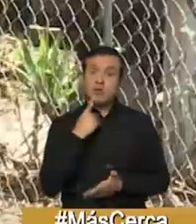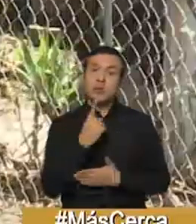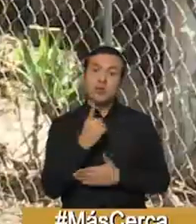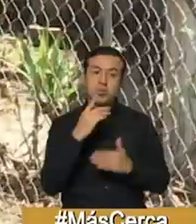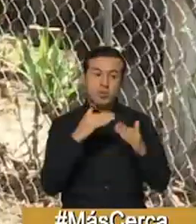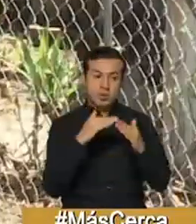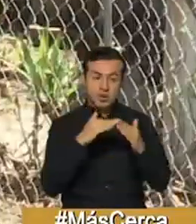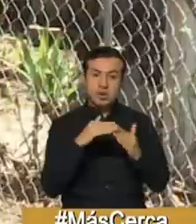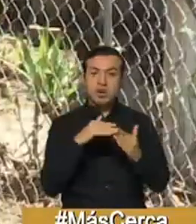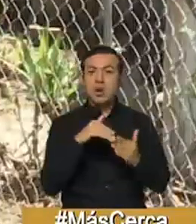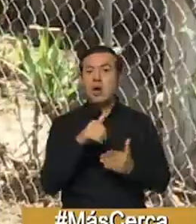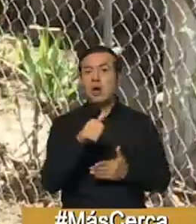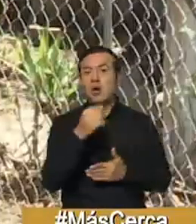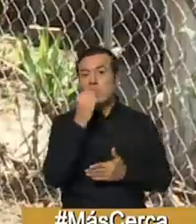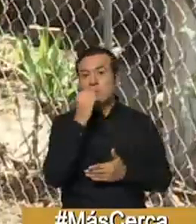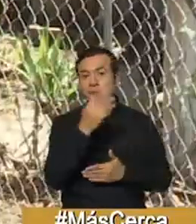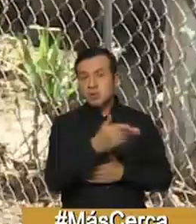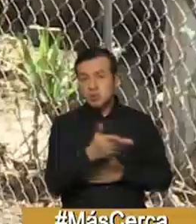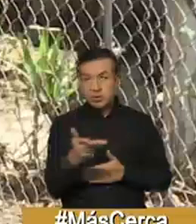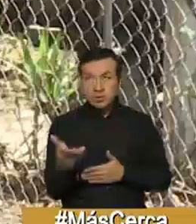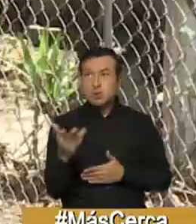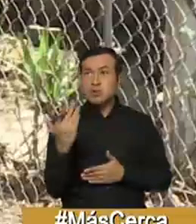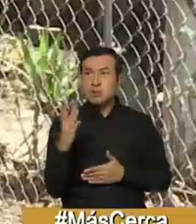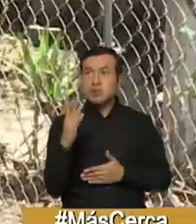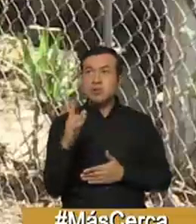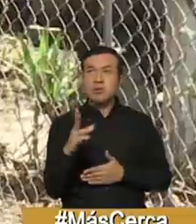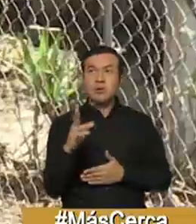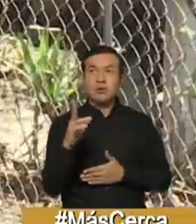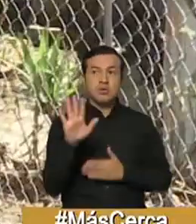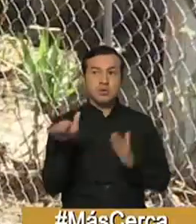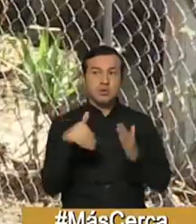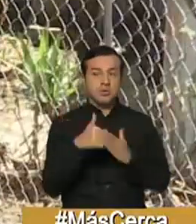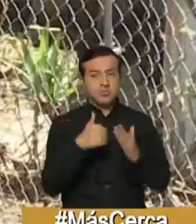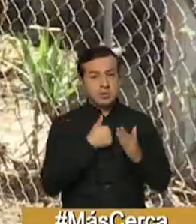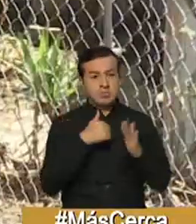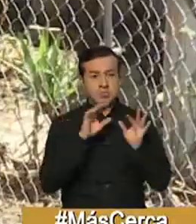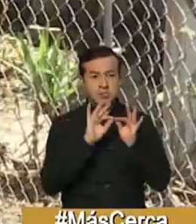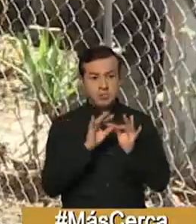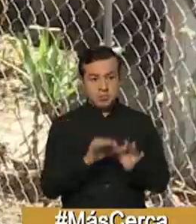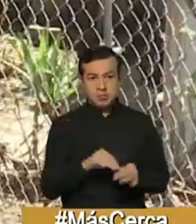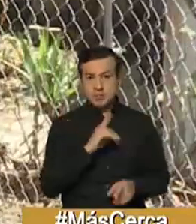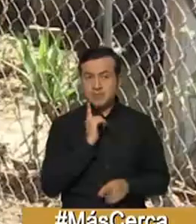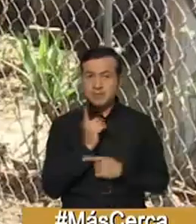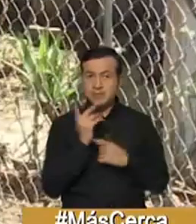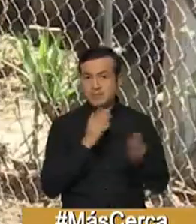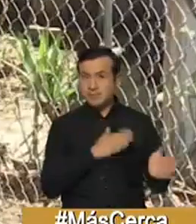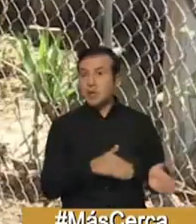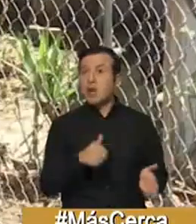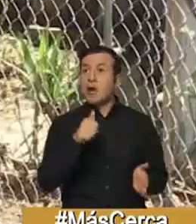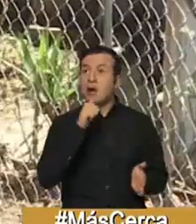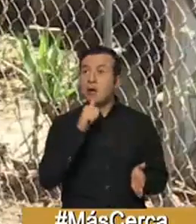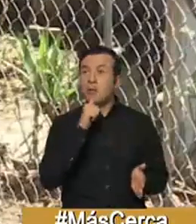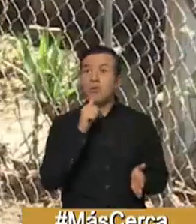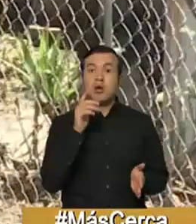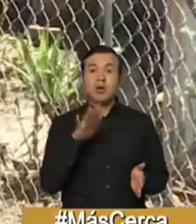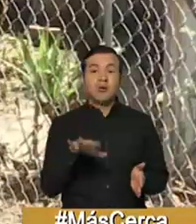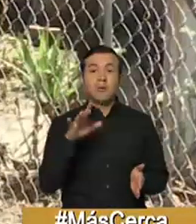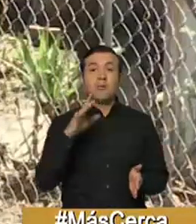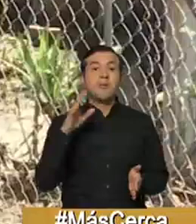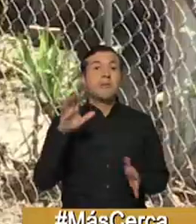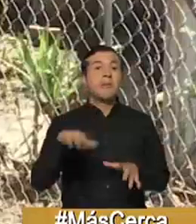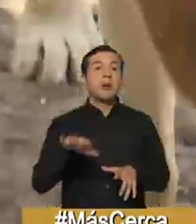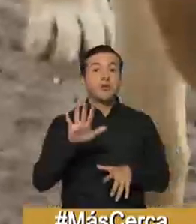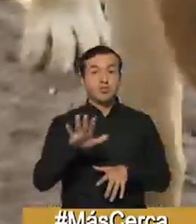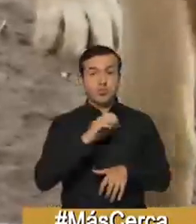casita, un dispensador de comida, hecho lógicamente artesanalmente. Y agua para que los perritos tengan un